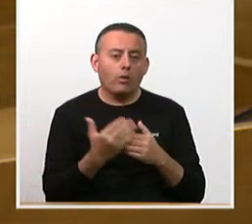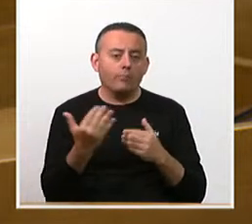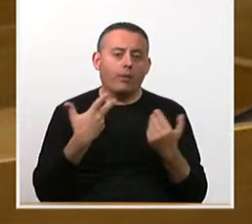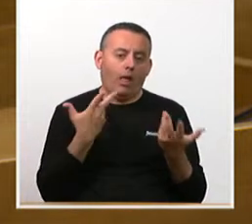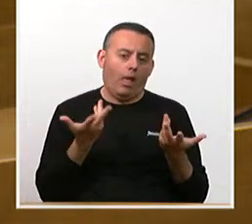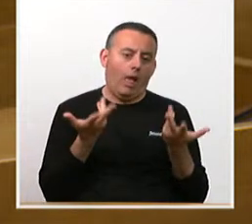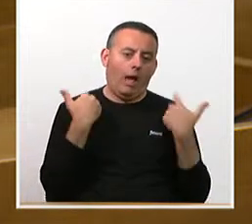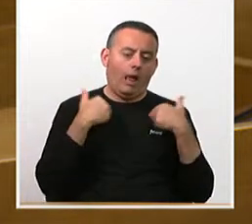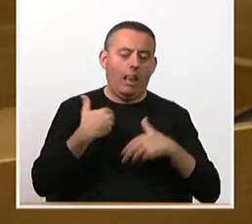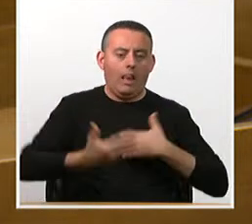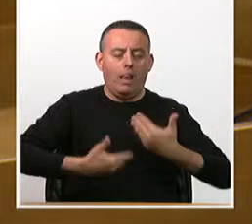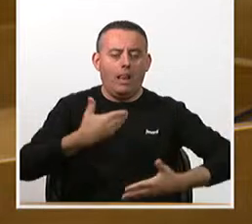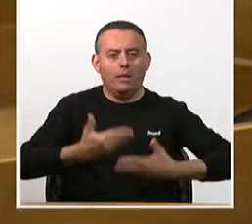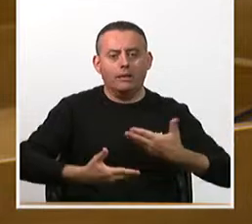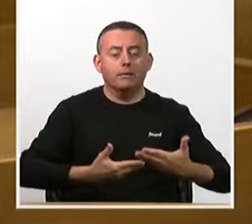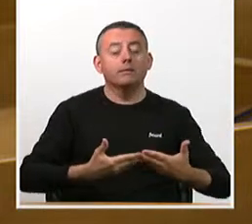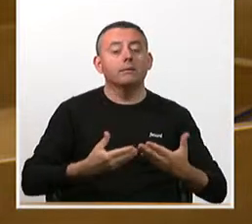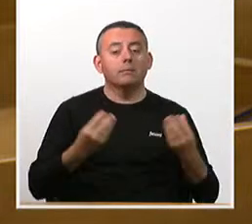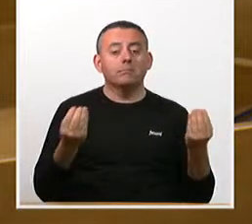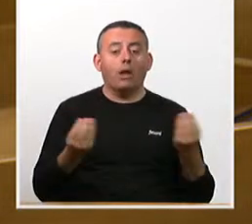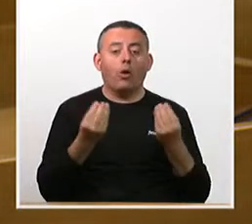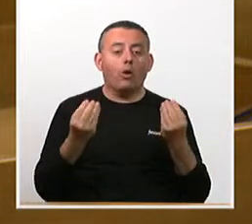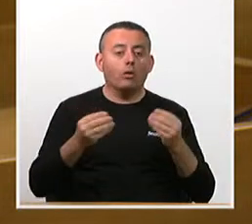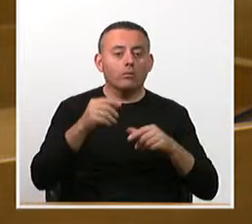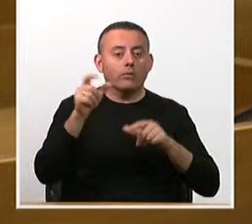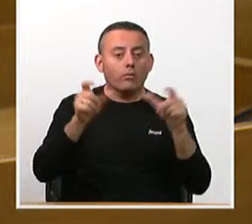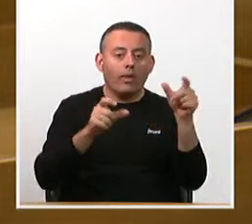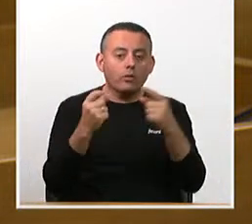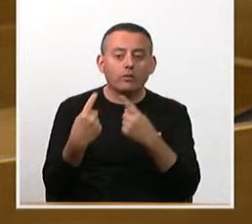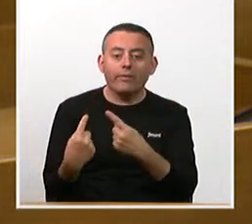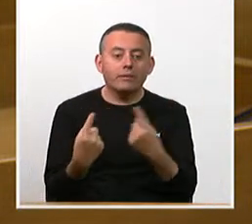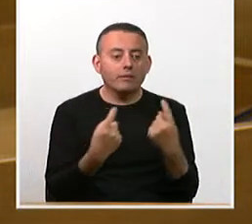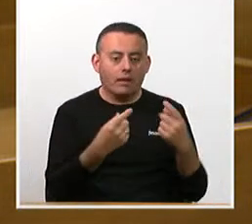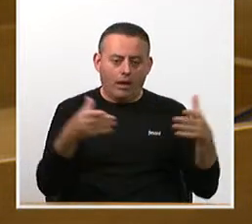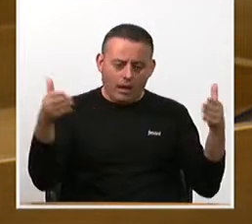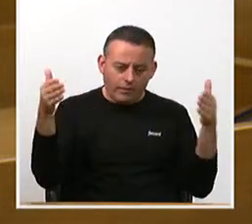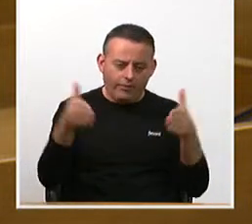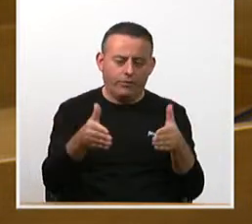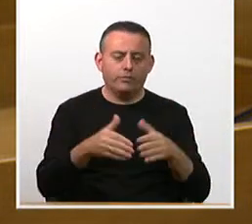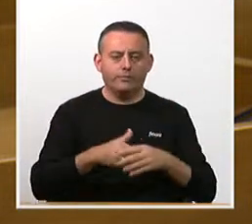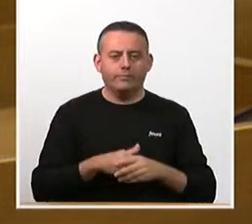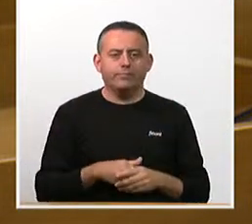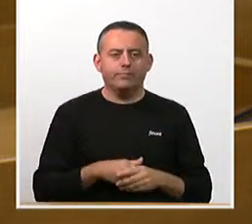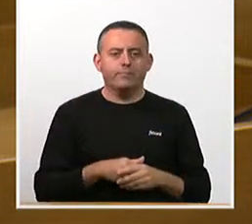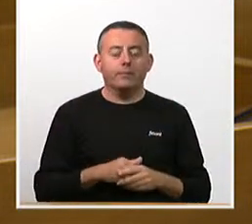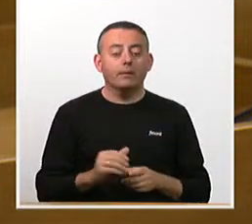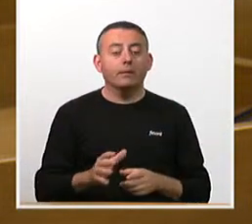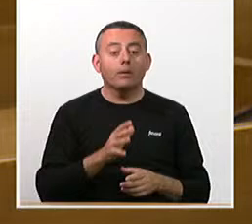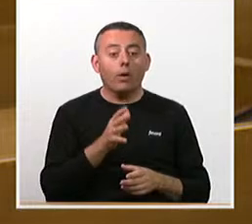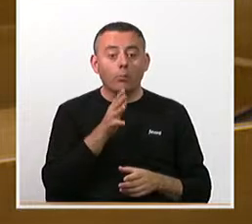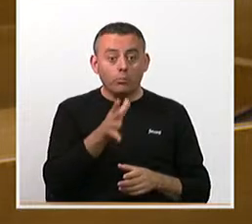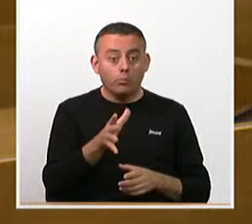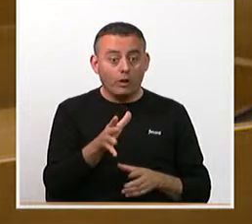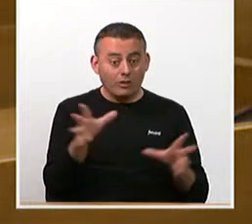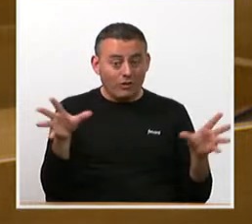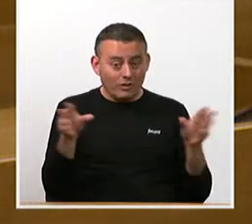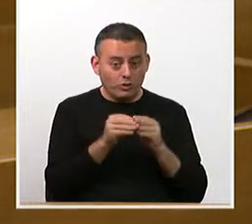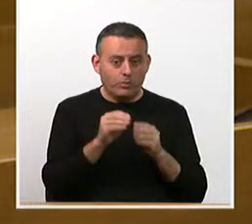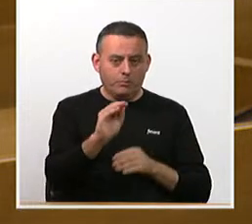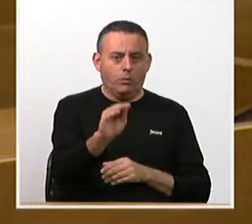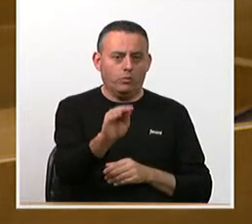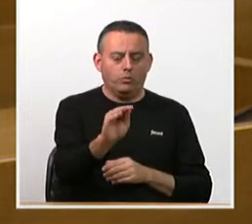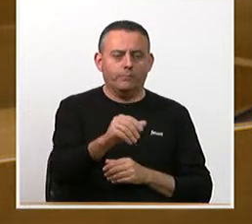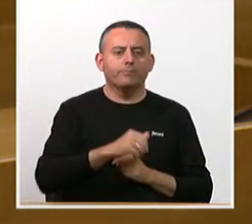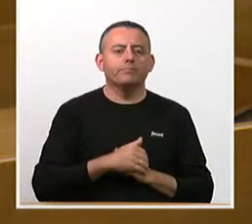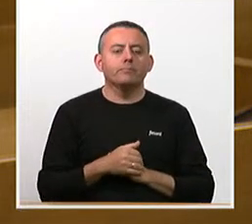las necesidades de los ciudadanos por ello le pregunto Qué medidas se van a llevar a cabo